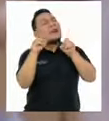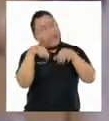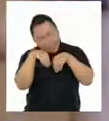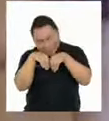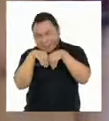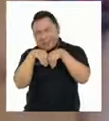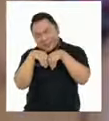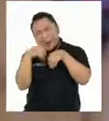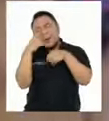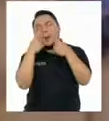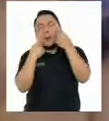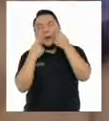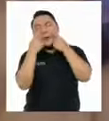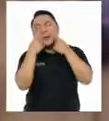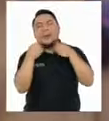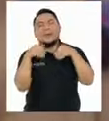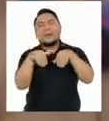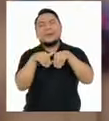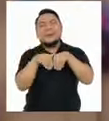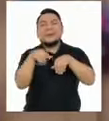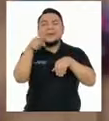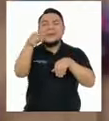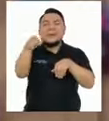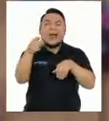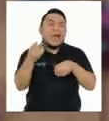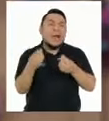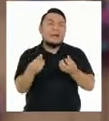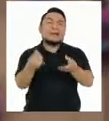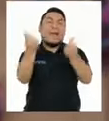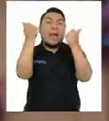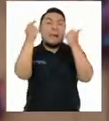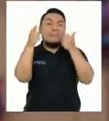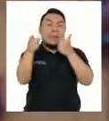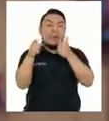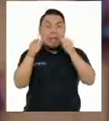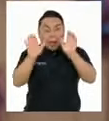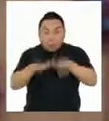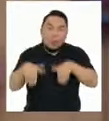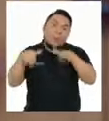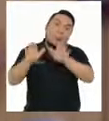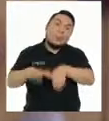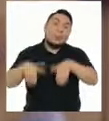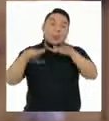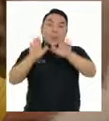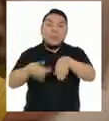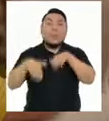es que él corre mucho más rápido que yo.